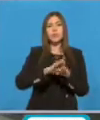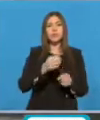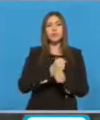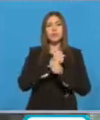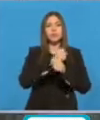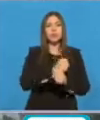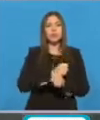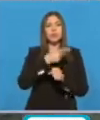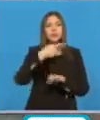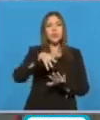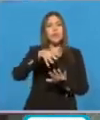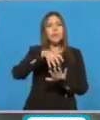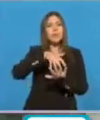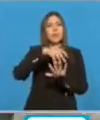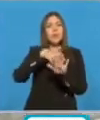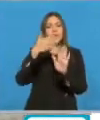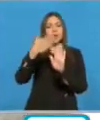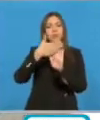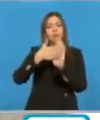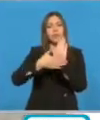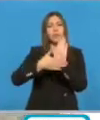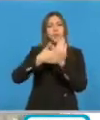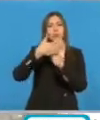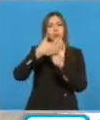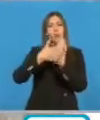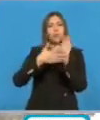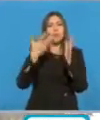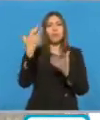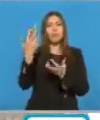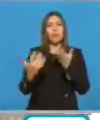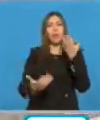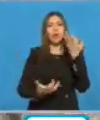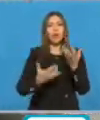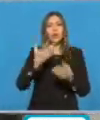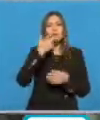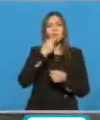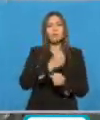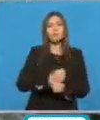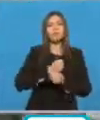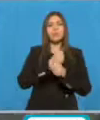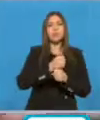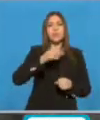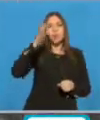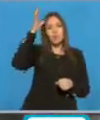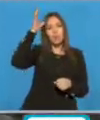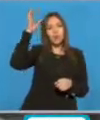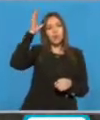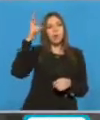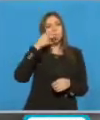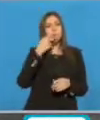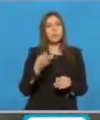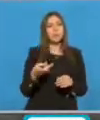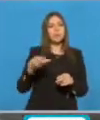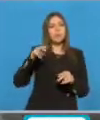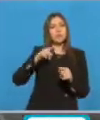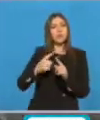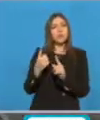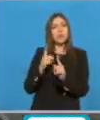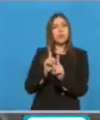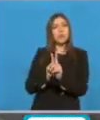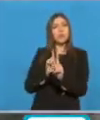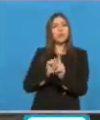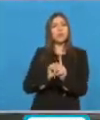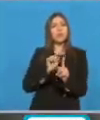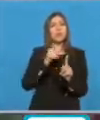en la planta de los pies con fuego a Cuauhtémoc. Y acá está el señor de Tacuba, y dice la leyenda